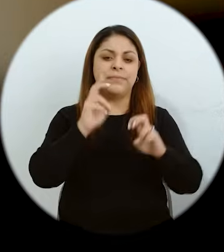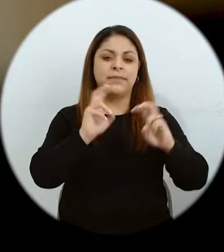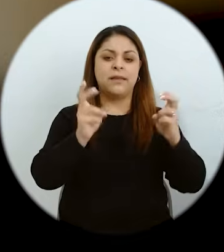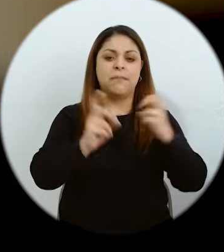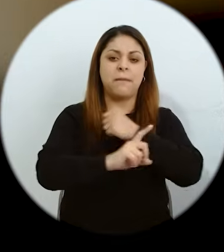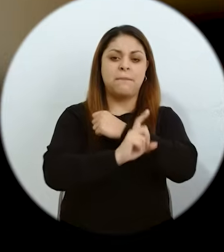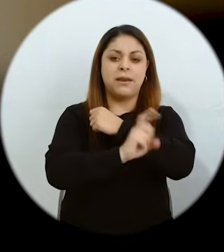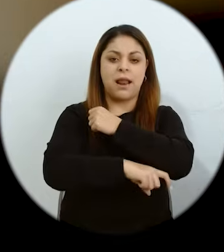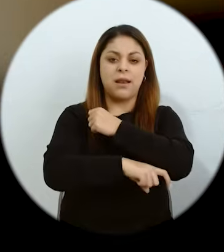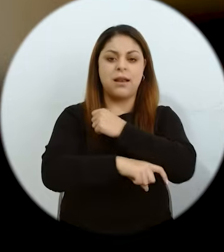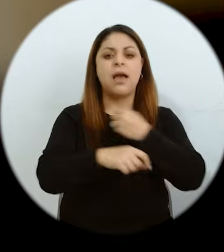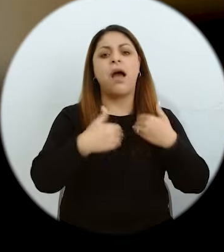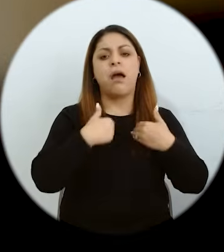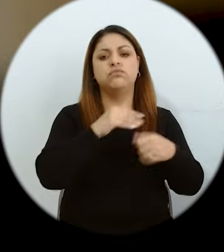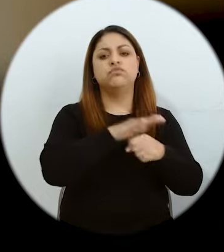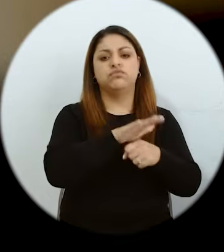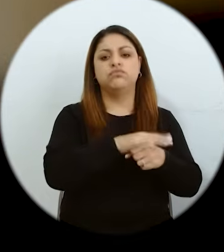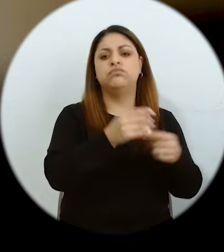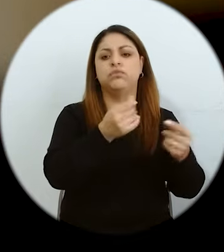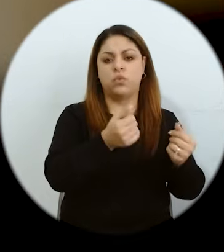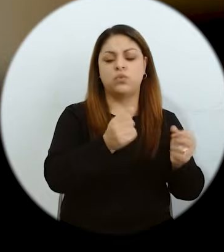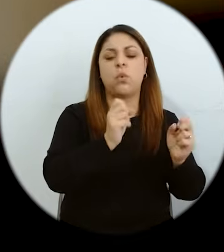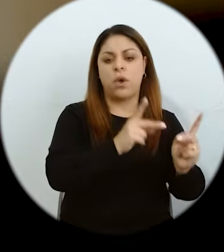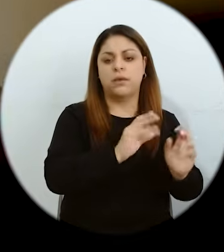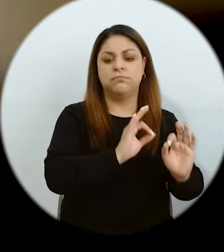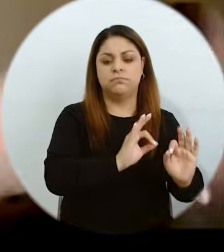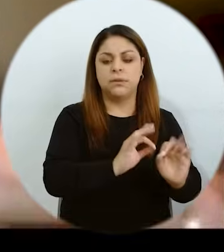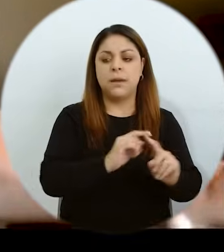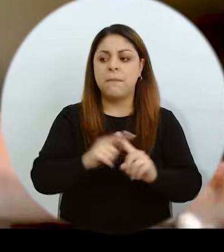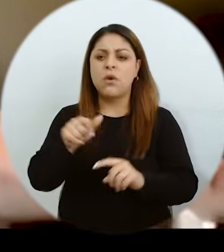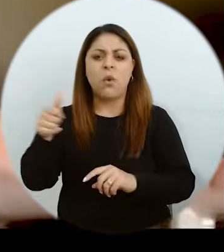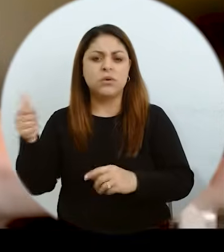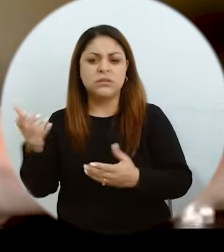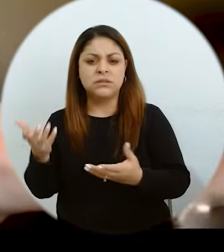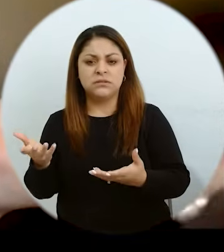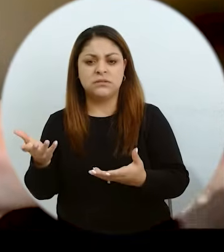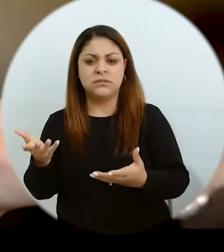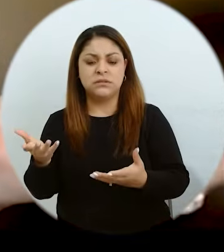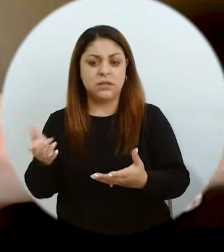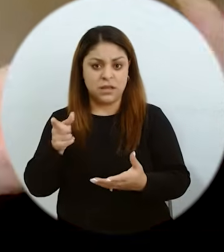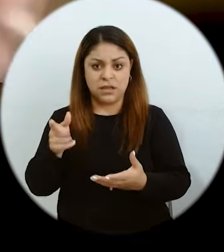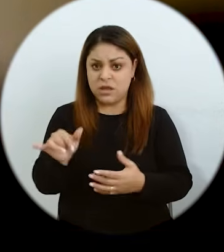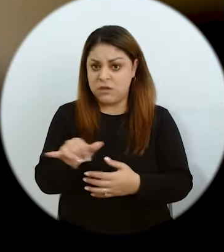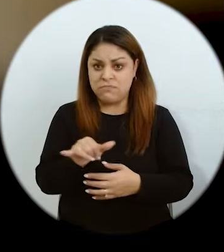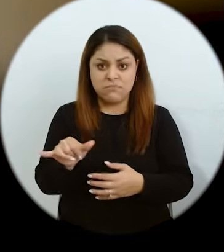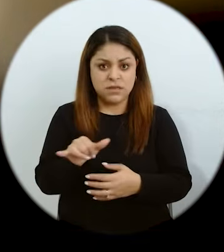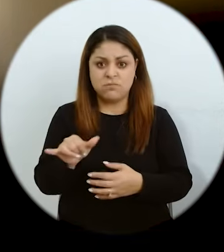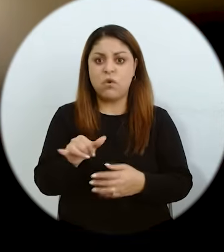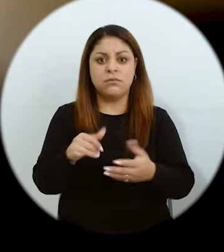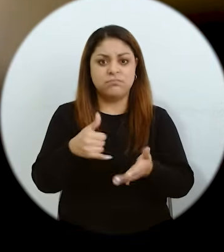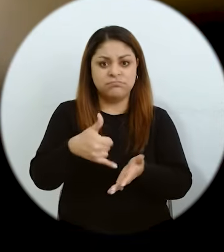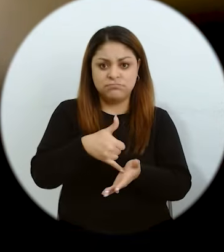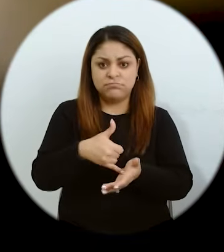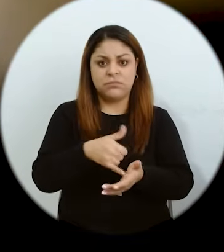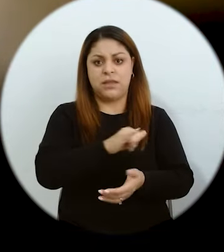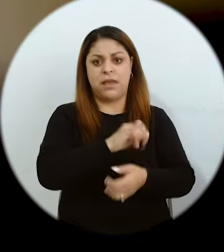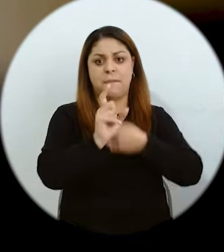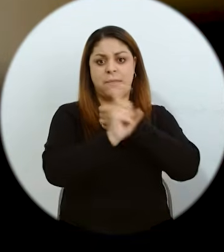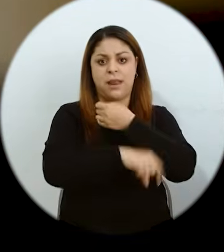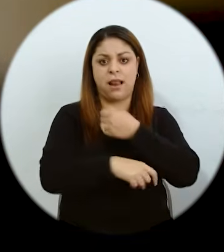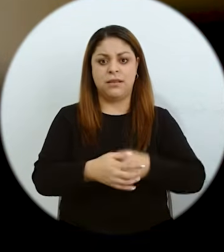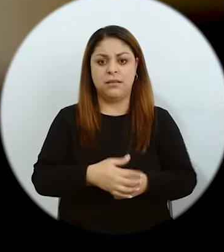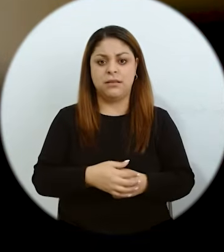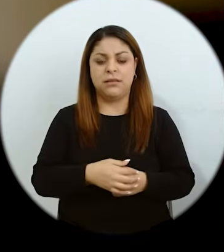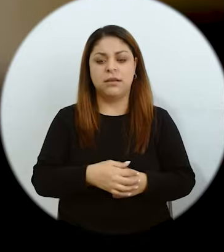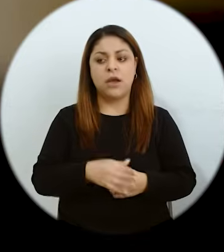podría pensar, ok, en materia penal tienen suficientes recursos, pero ¿qué pasa con las otras jurisdicciones que son tan sensibles como puede ser